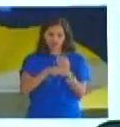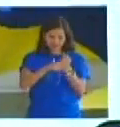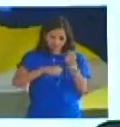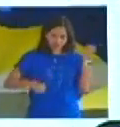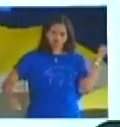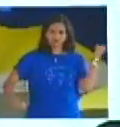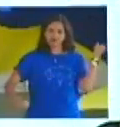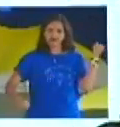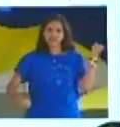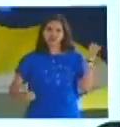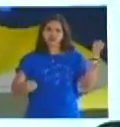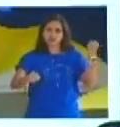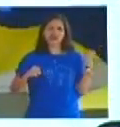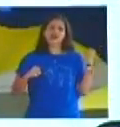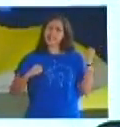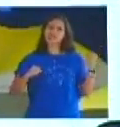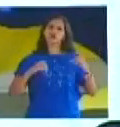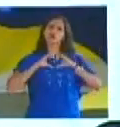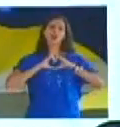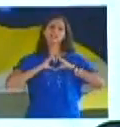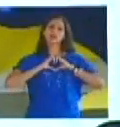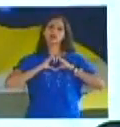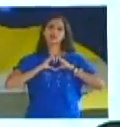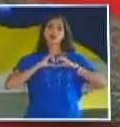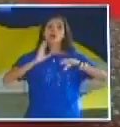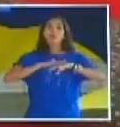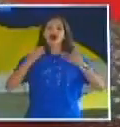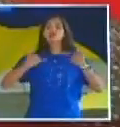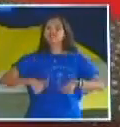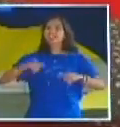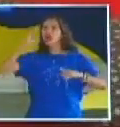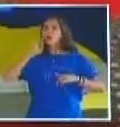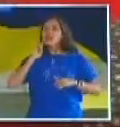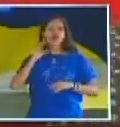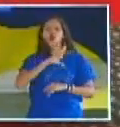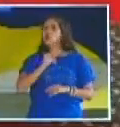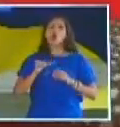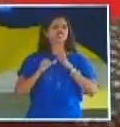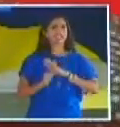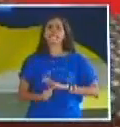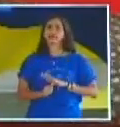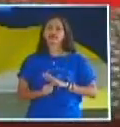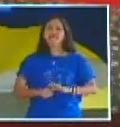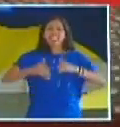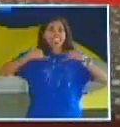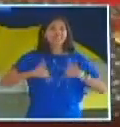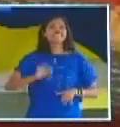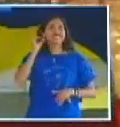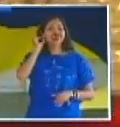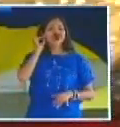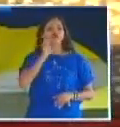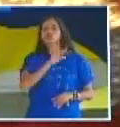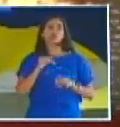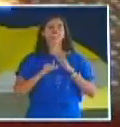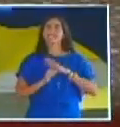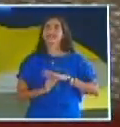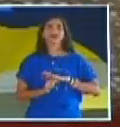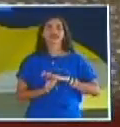en su corazón, porque los hijos de Bolívar no se rinden, las hijas de Bolívar no se